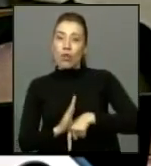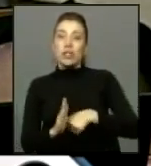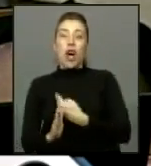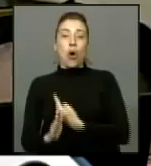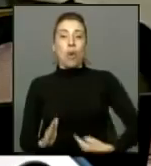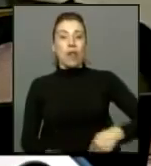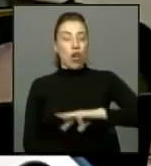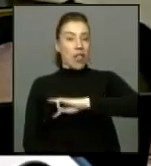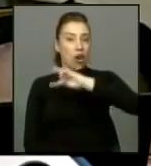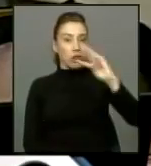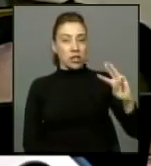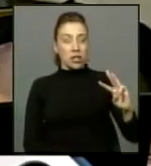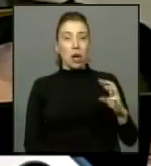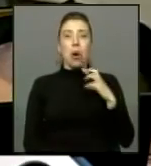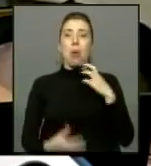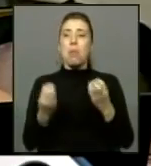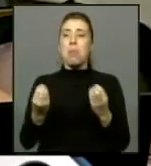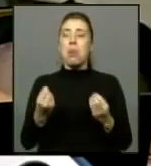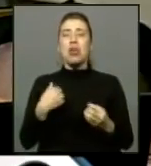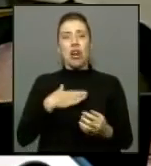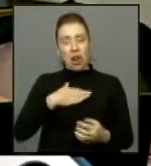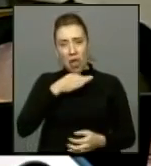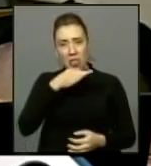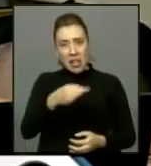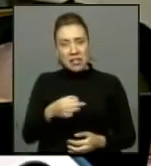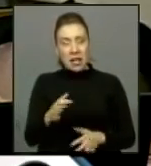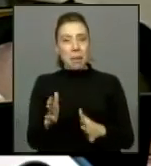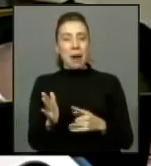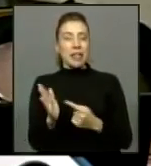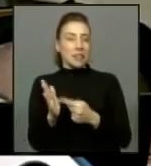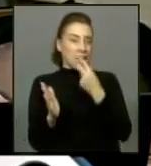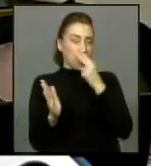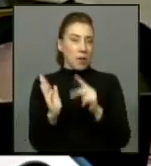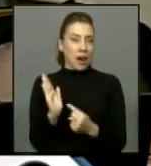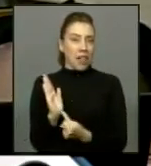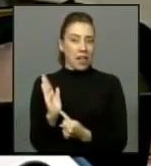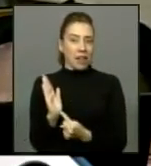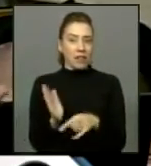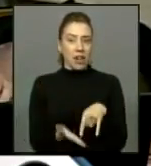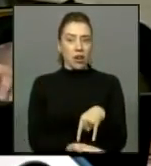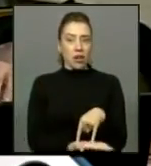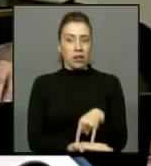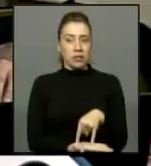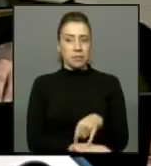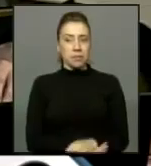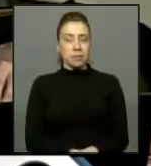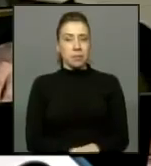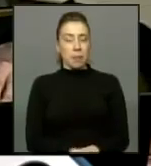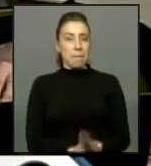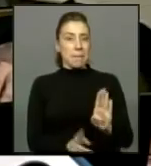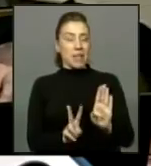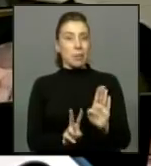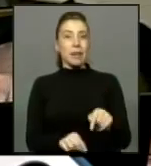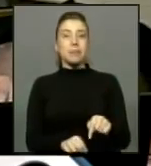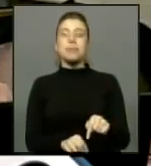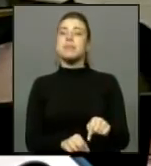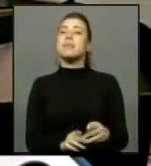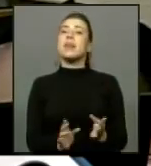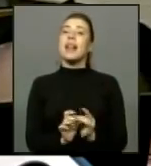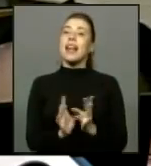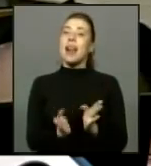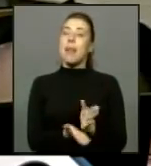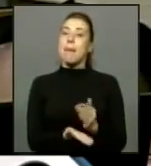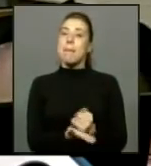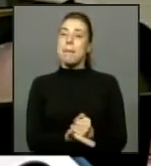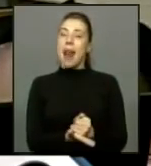concertación. ¿Por qué nos atrevemos a afirmar esto que parece tan fuera de lugar en este Parlamento unbinominal? Porque lo esencial del plan